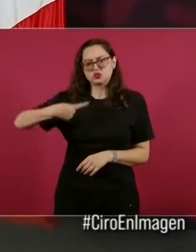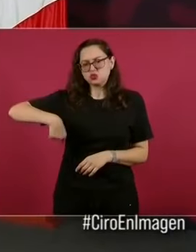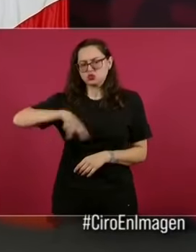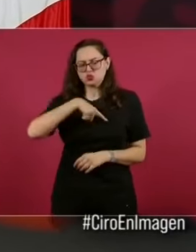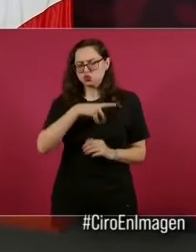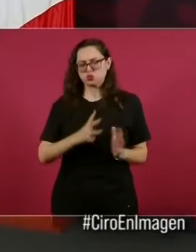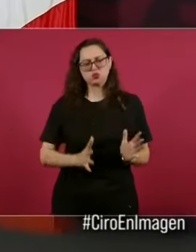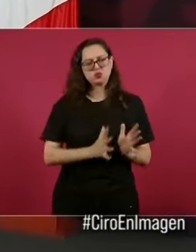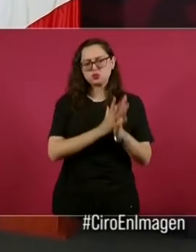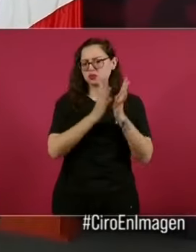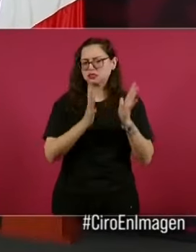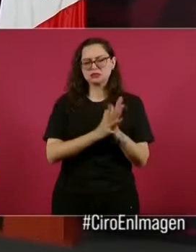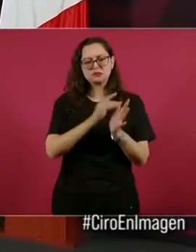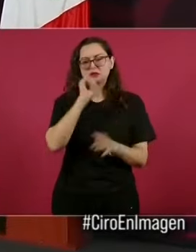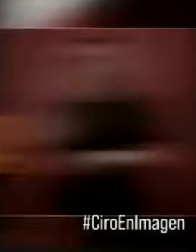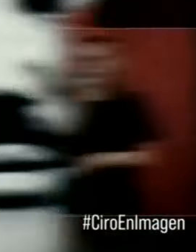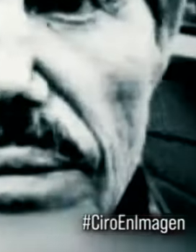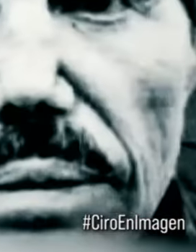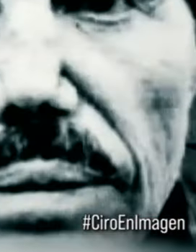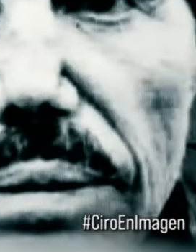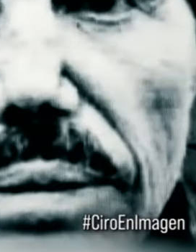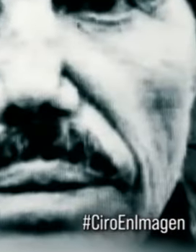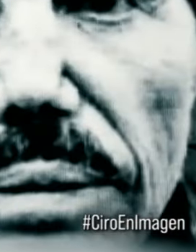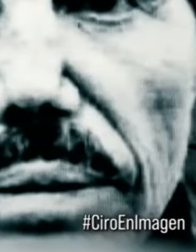ni la Secretaría de Marina.